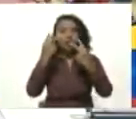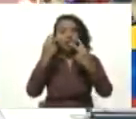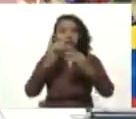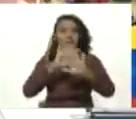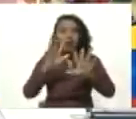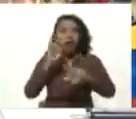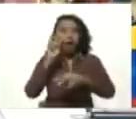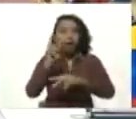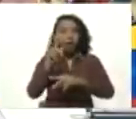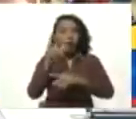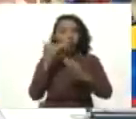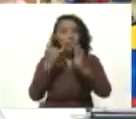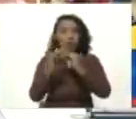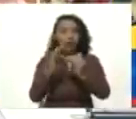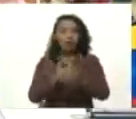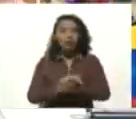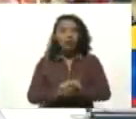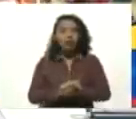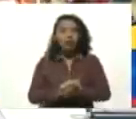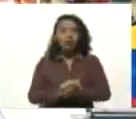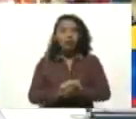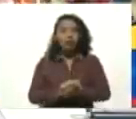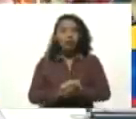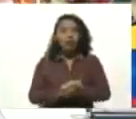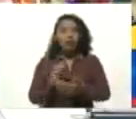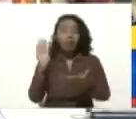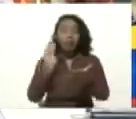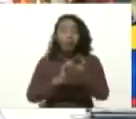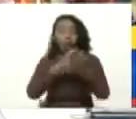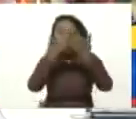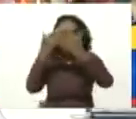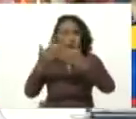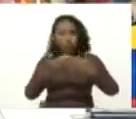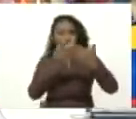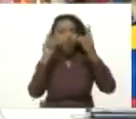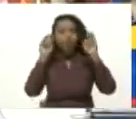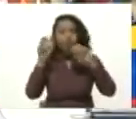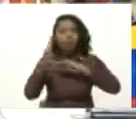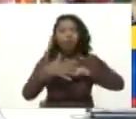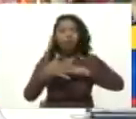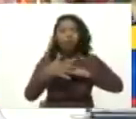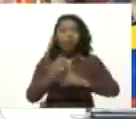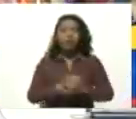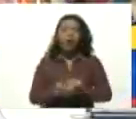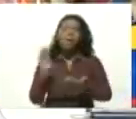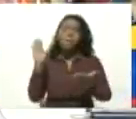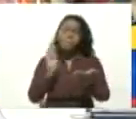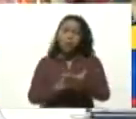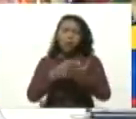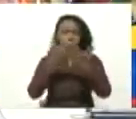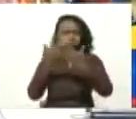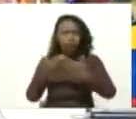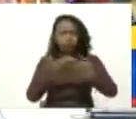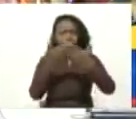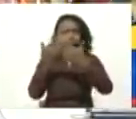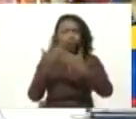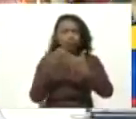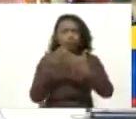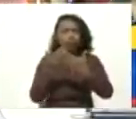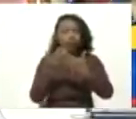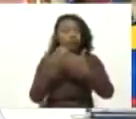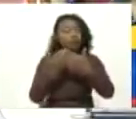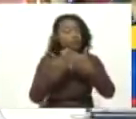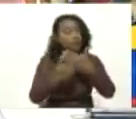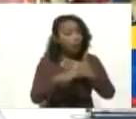tu mensaje que me mandaste. Ponte a estudiar el tema de las nuevas tecnologías. Pónganse a estudiar. Y vamos a